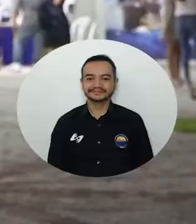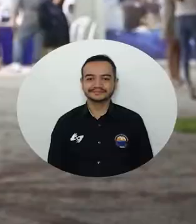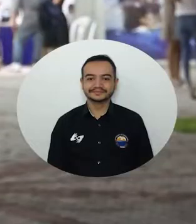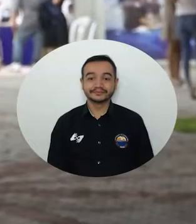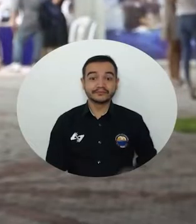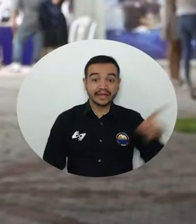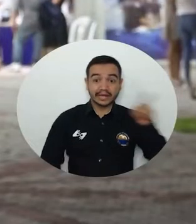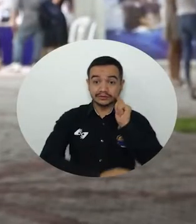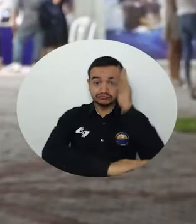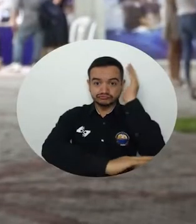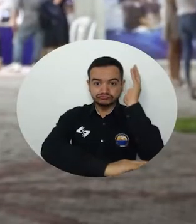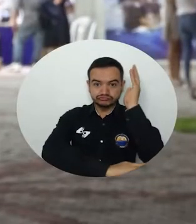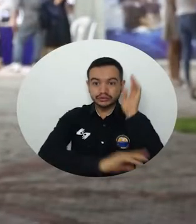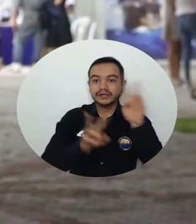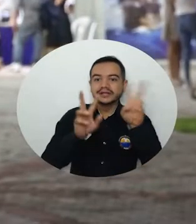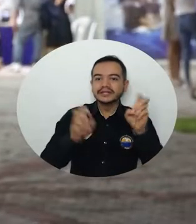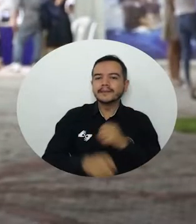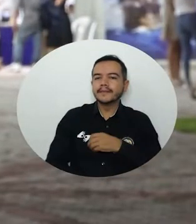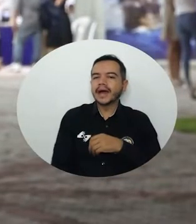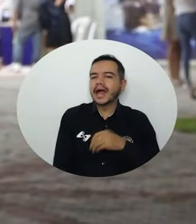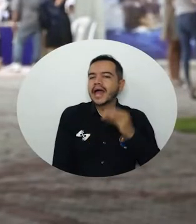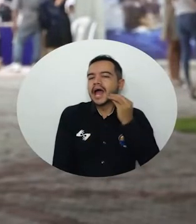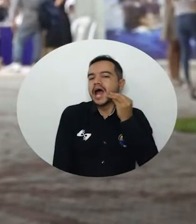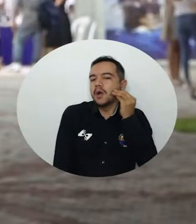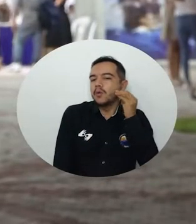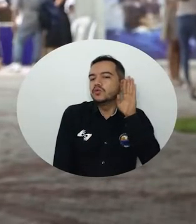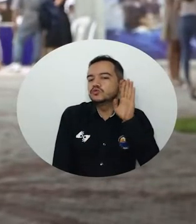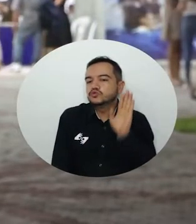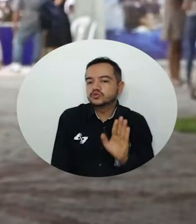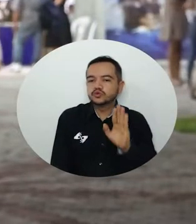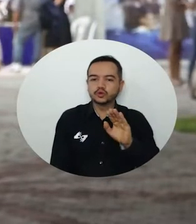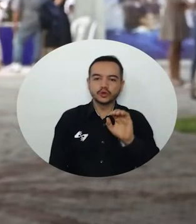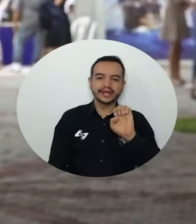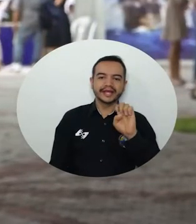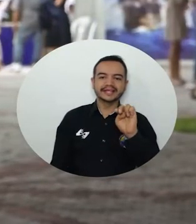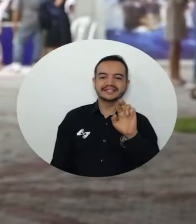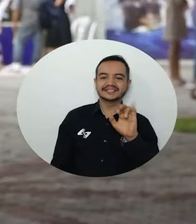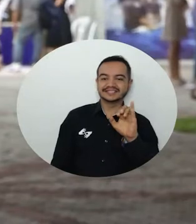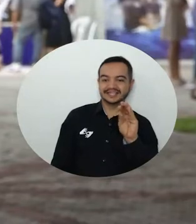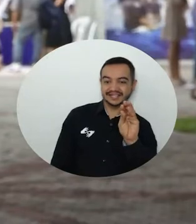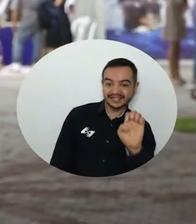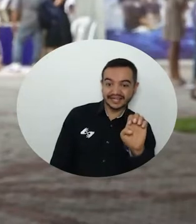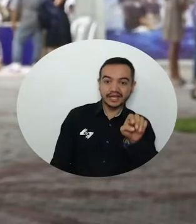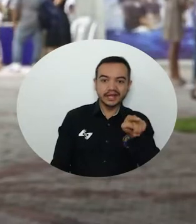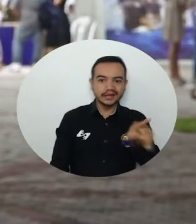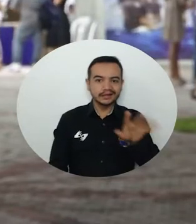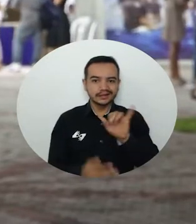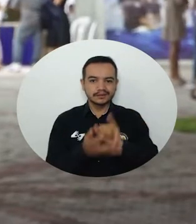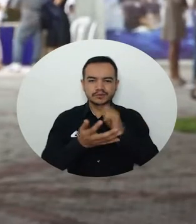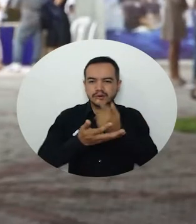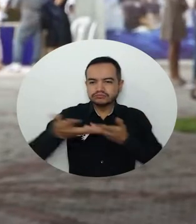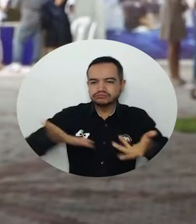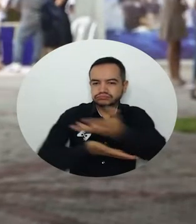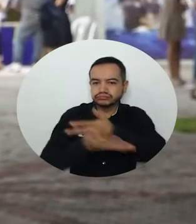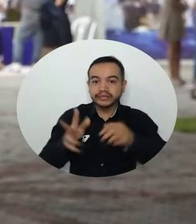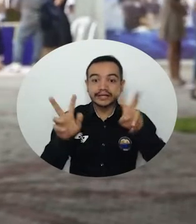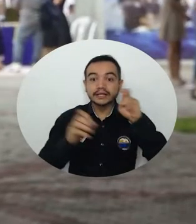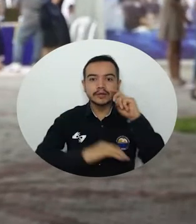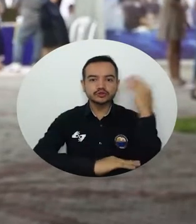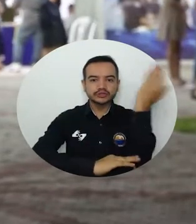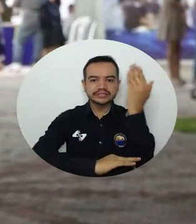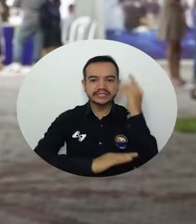Bueno, El discurso del abuelo Enrique es un documental que realizamos con profesores, estudiantes y egresados del programa de